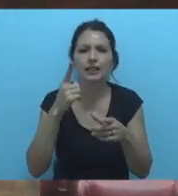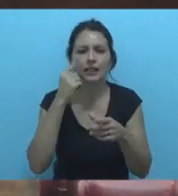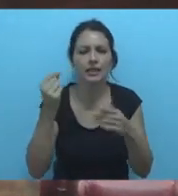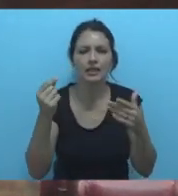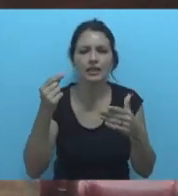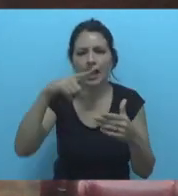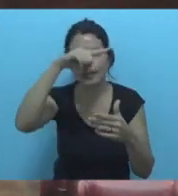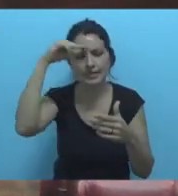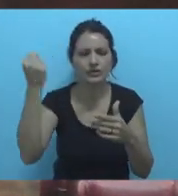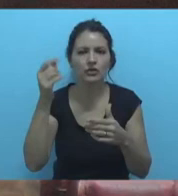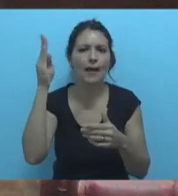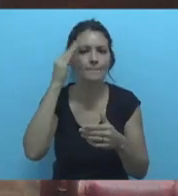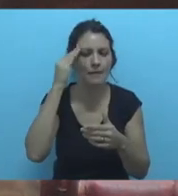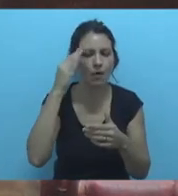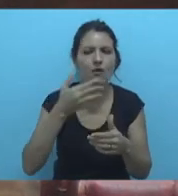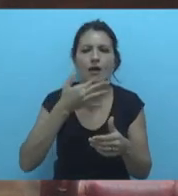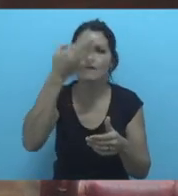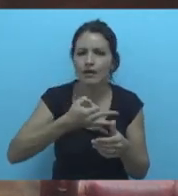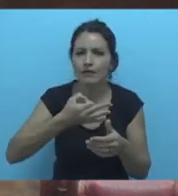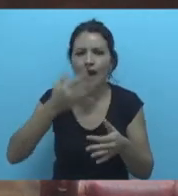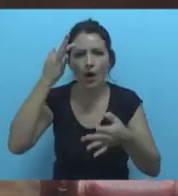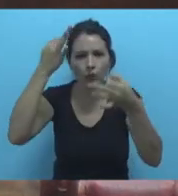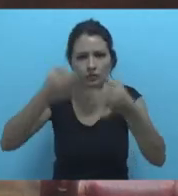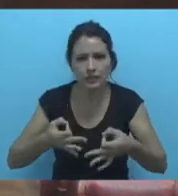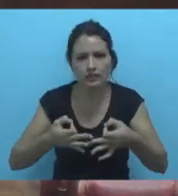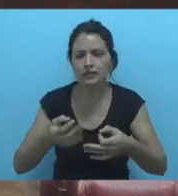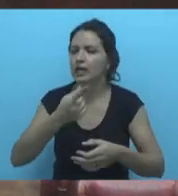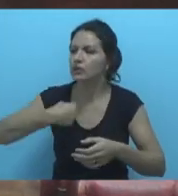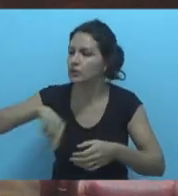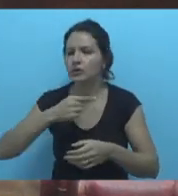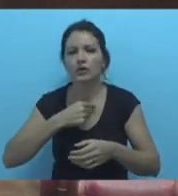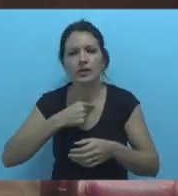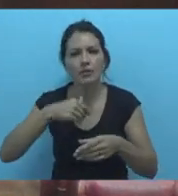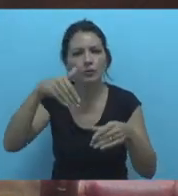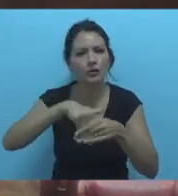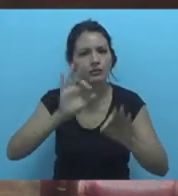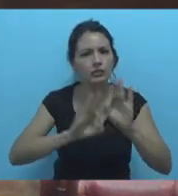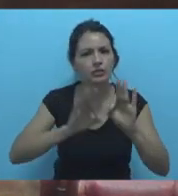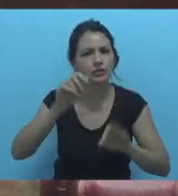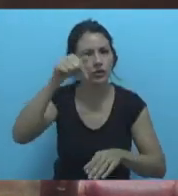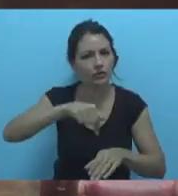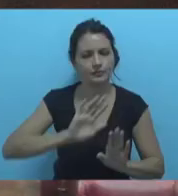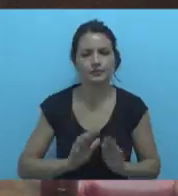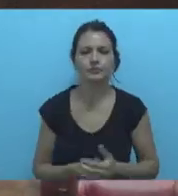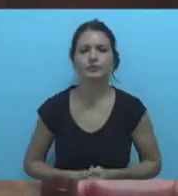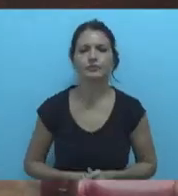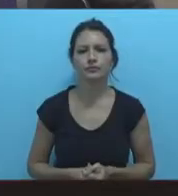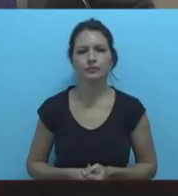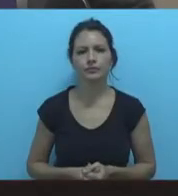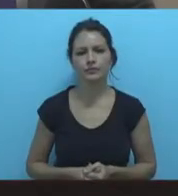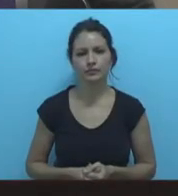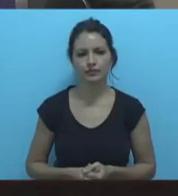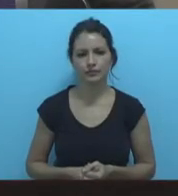Nacional de la Memoria por la Verdad y la Justicia y que, tal como acordamos en labor parlamentaria, se reserve en secretaría para su posterior tratamiento.